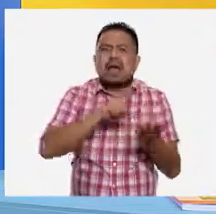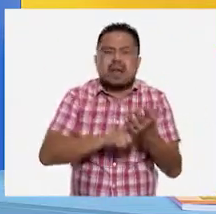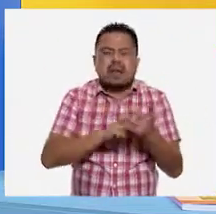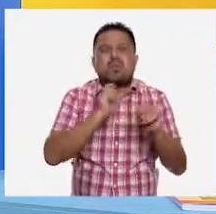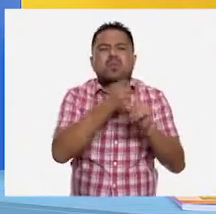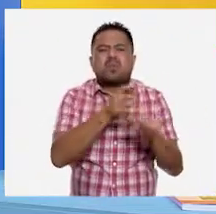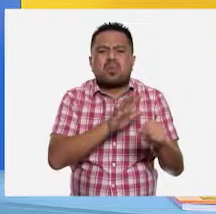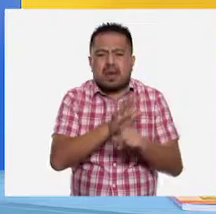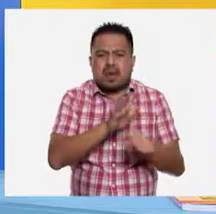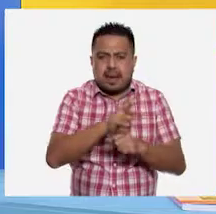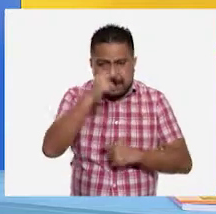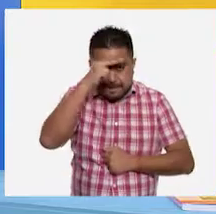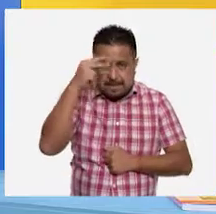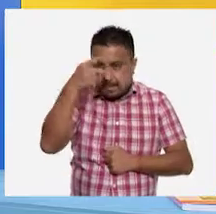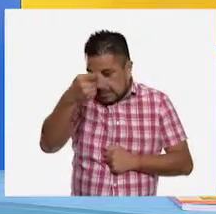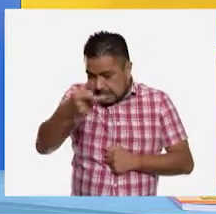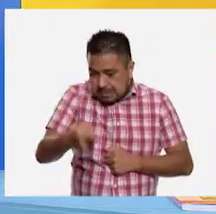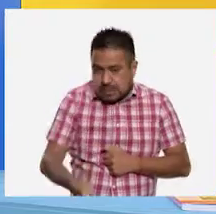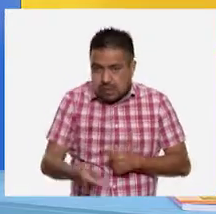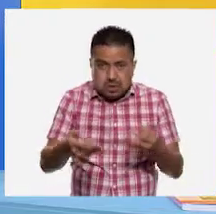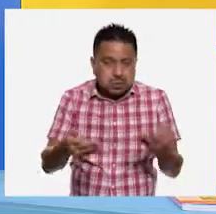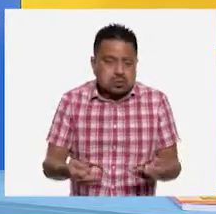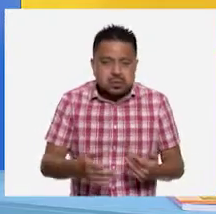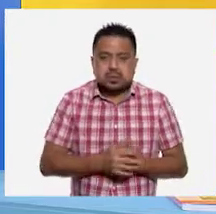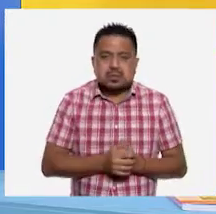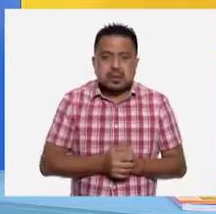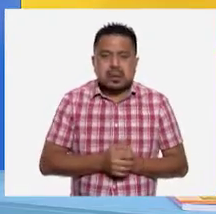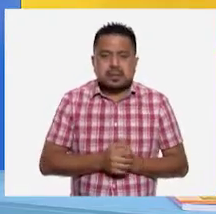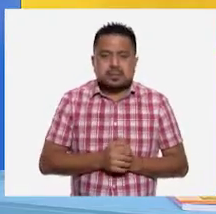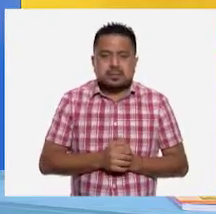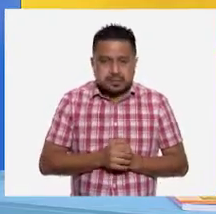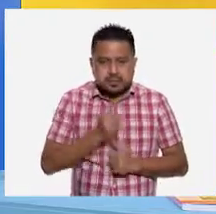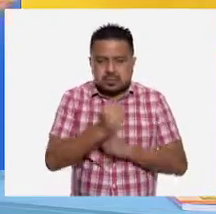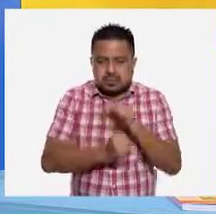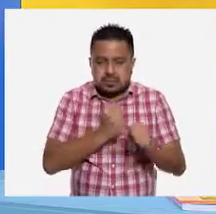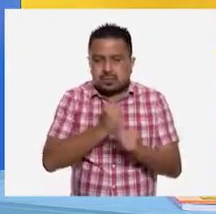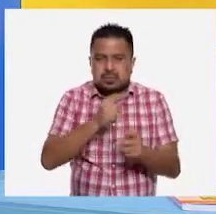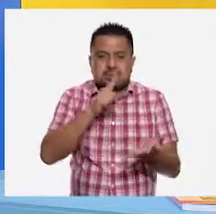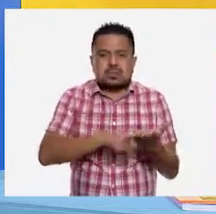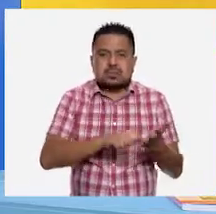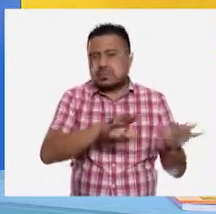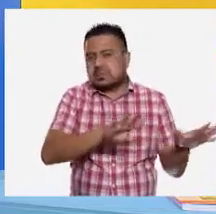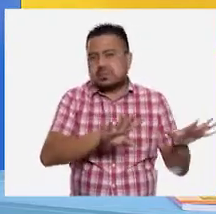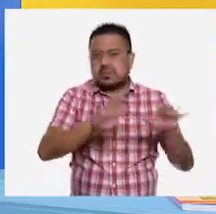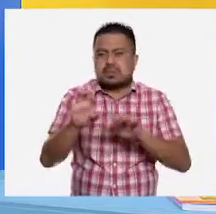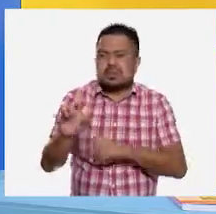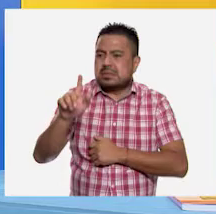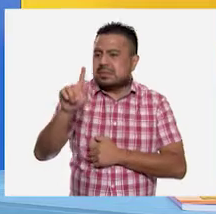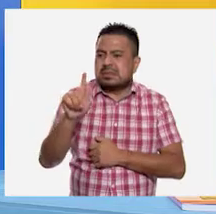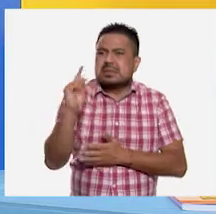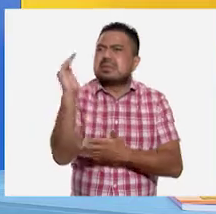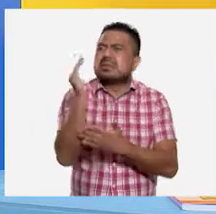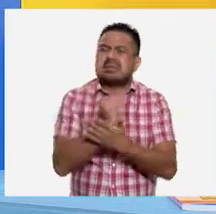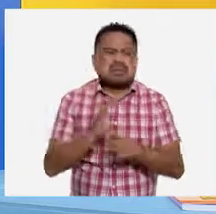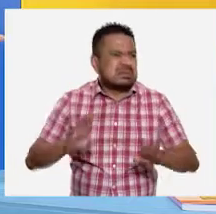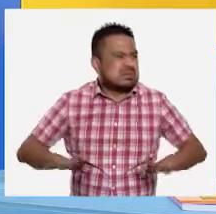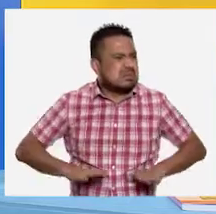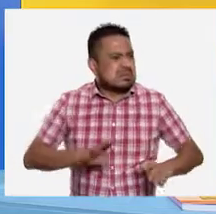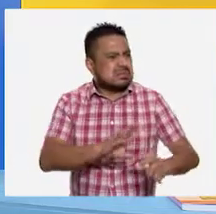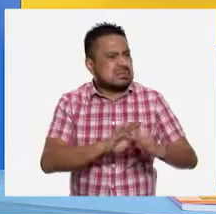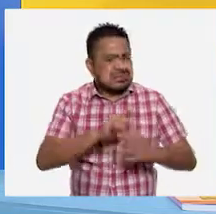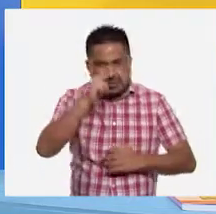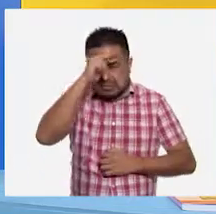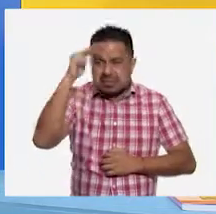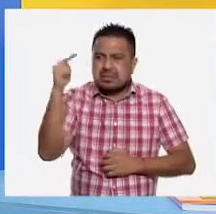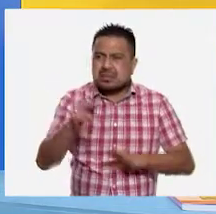acerca de lo mexicano. Pero bueno, para los años 70 ya muy pocos se identificaban con el México de